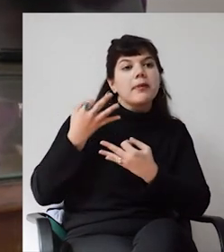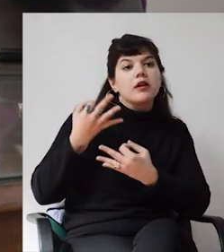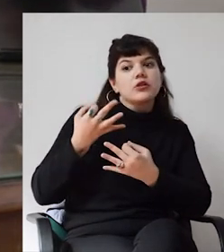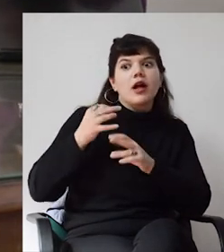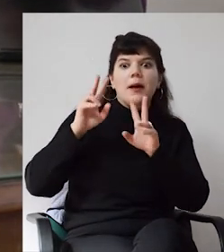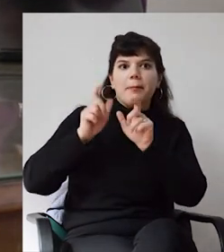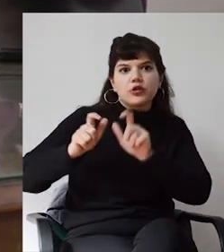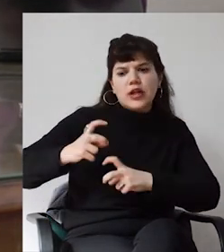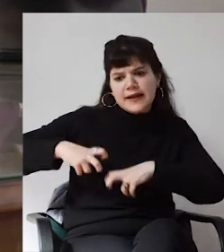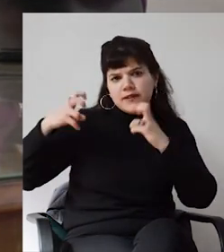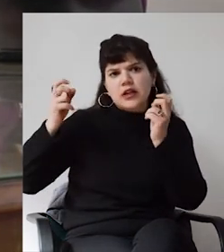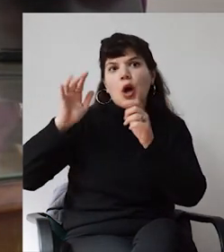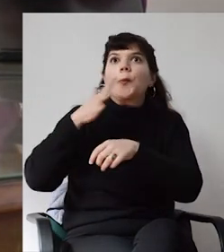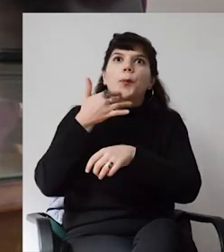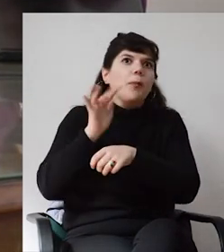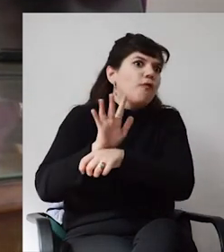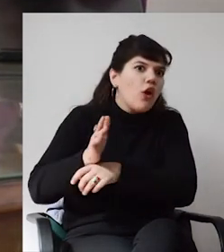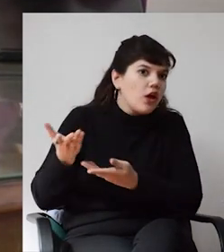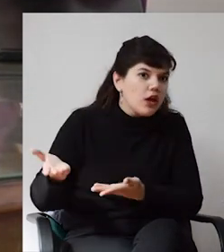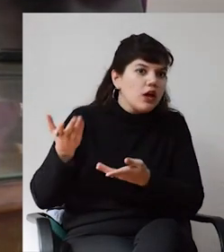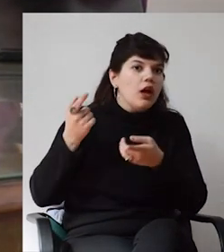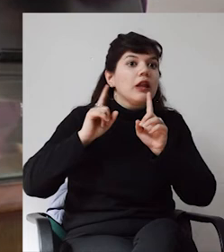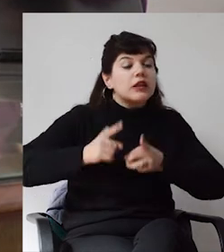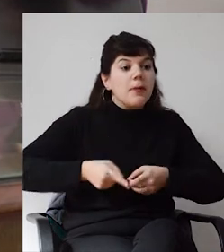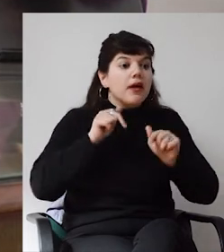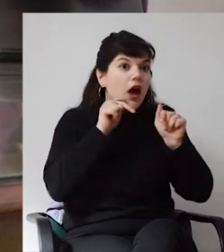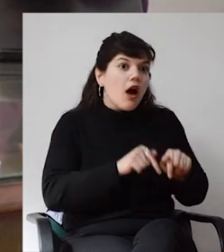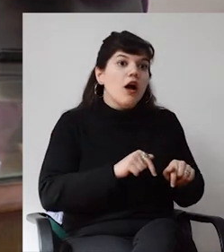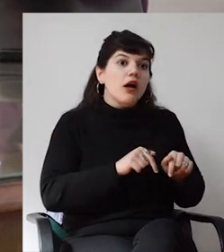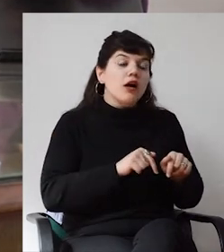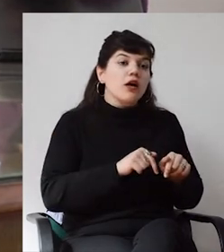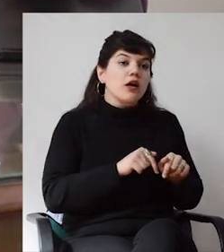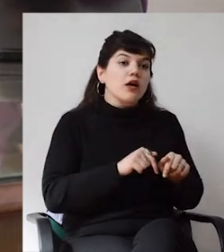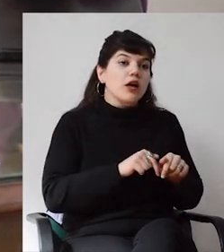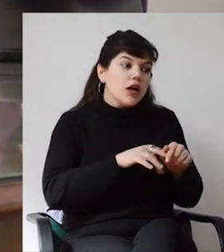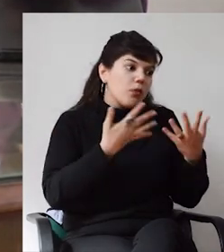los investigadores en virología, esté